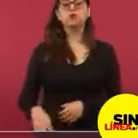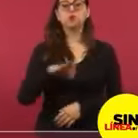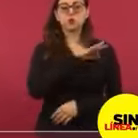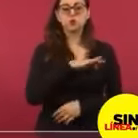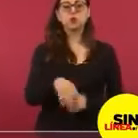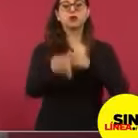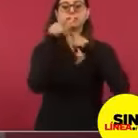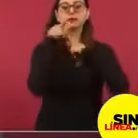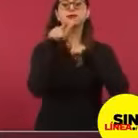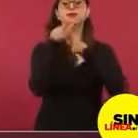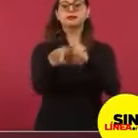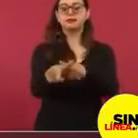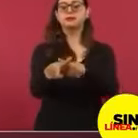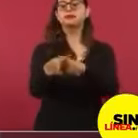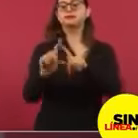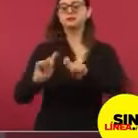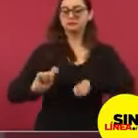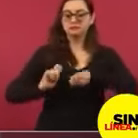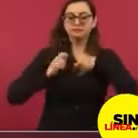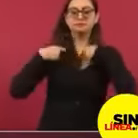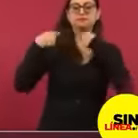garantía de